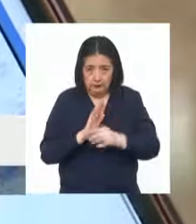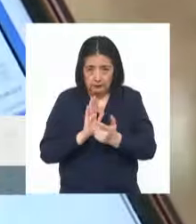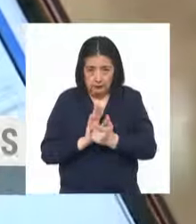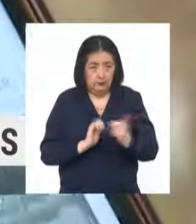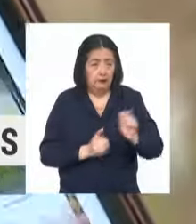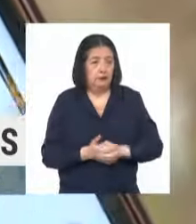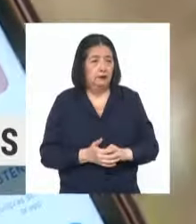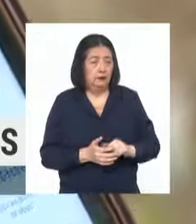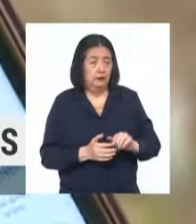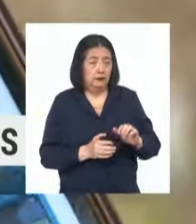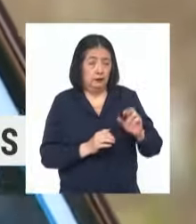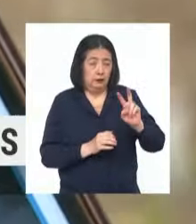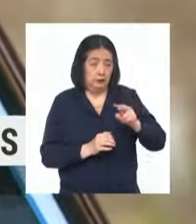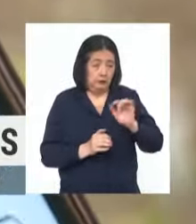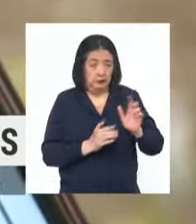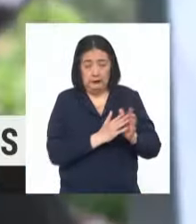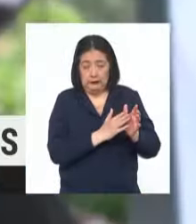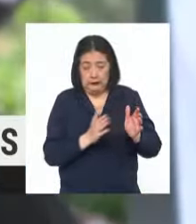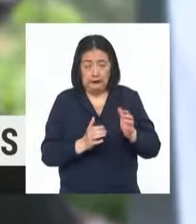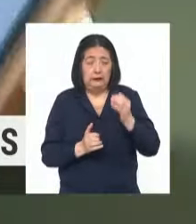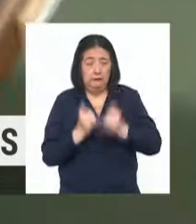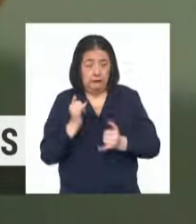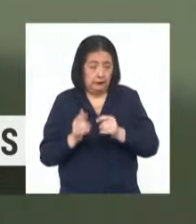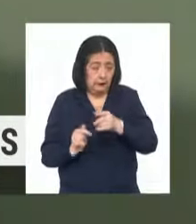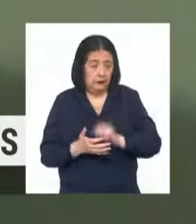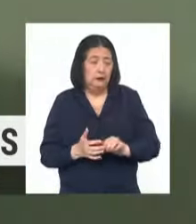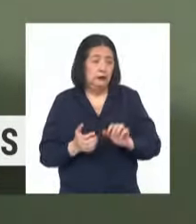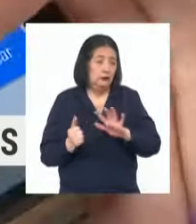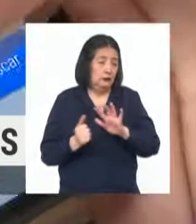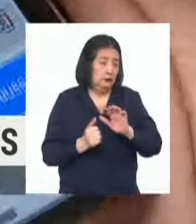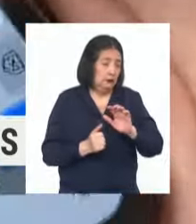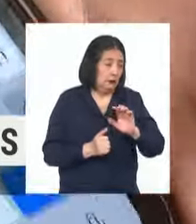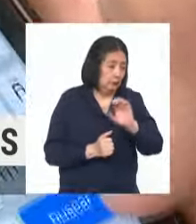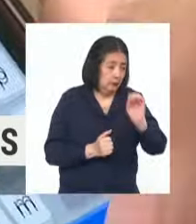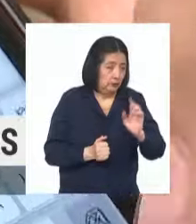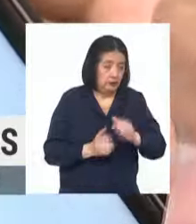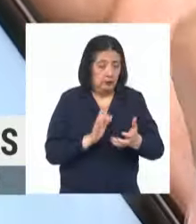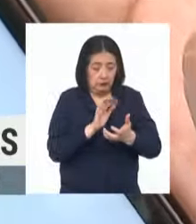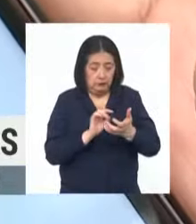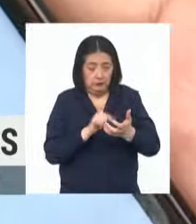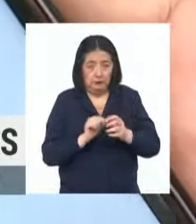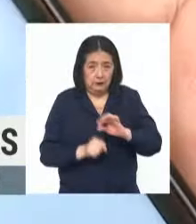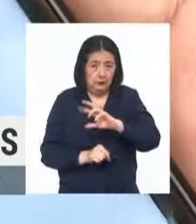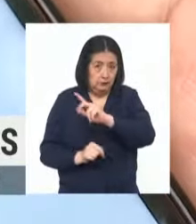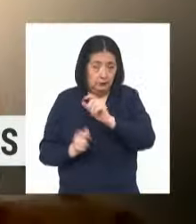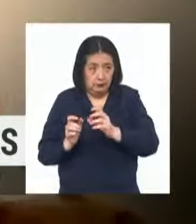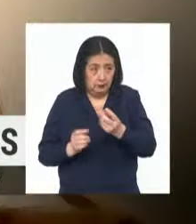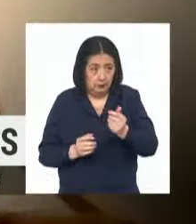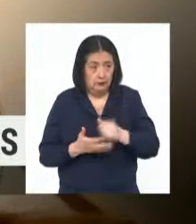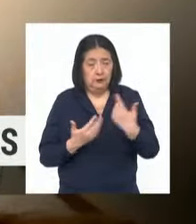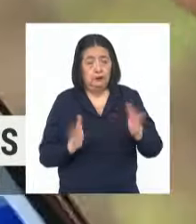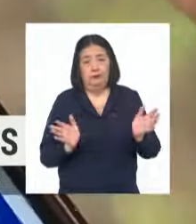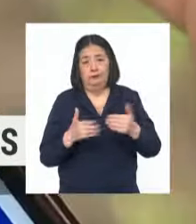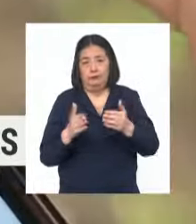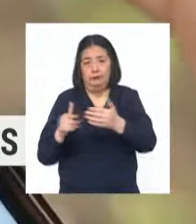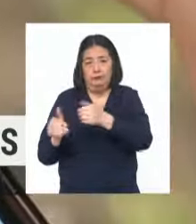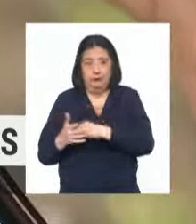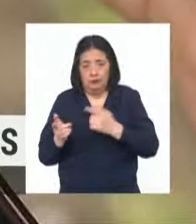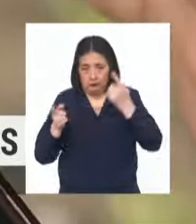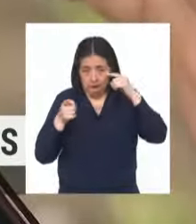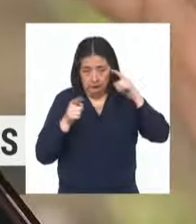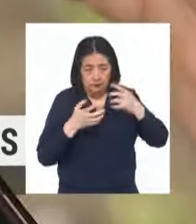el 60% de los aplicativos que funcionan para captar incautos y robarles todo su dinero han sido cerrados en